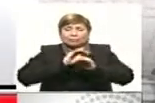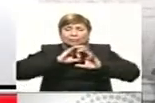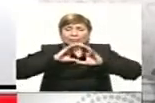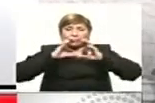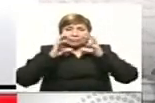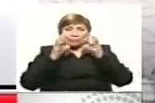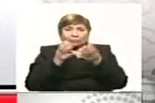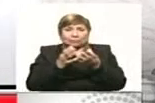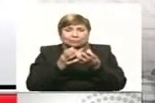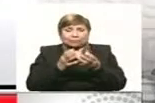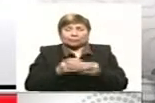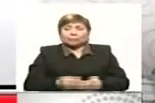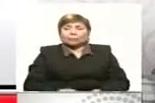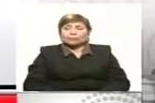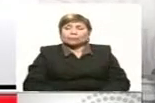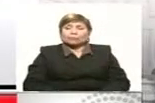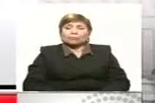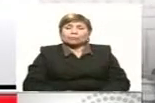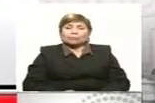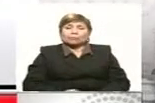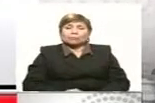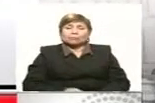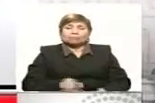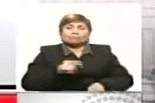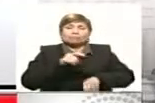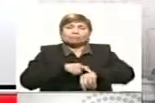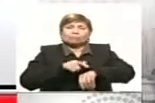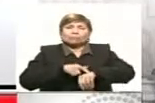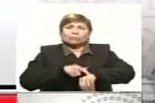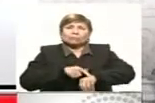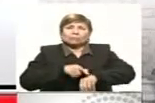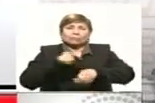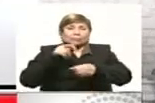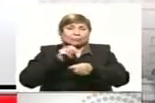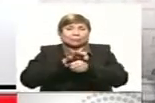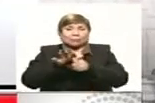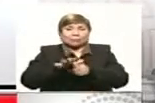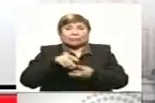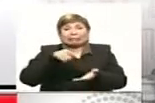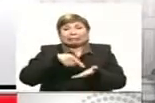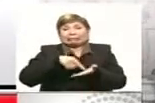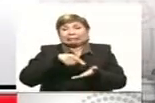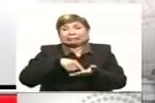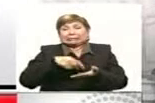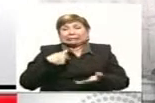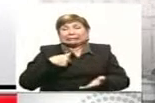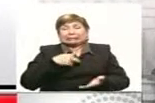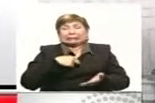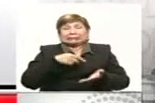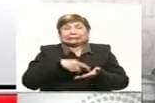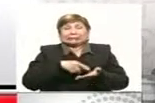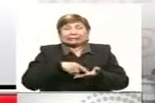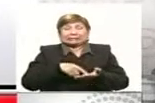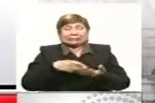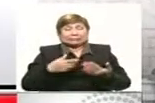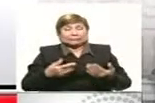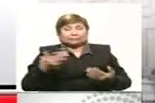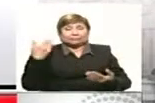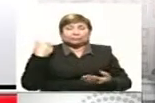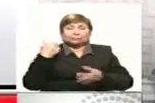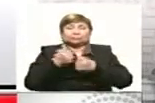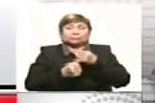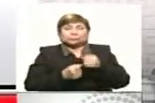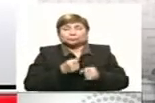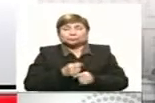bueno, efectivamente, durante la pandemia nos hemos endeudado, ¿no? Nuestra deuda era menor y efectivamente el año